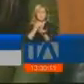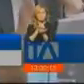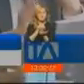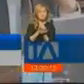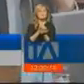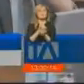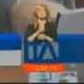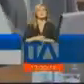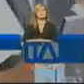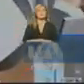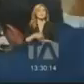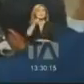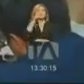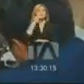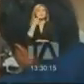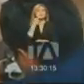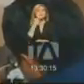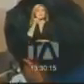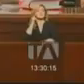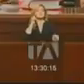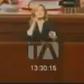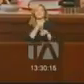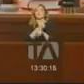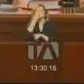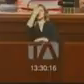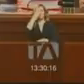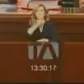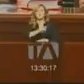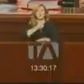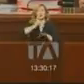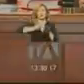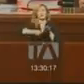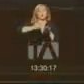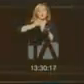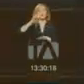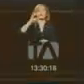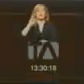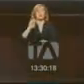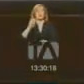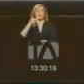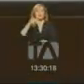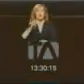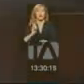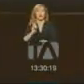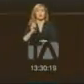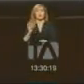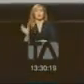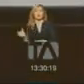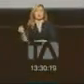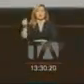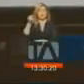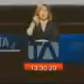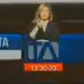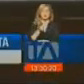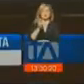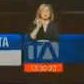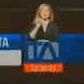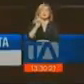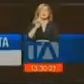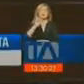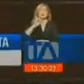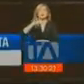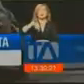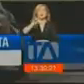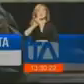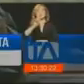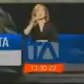económico. La fiscal reconoce no estar de acuerdo con la decisión de la jueza Daniela Camacho de no incluir a María Augusta Enríquez, asistente de Vinicio